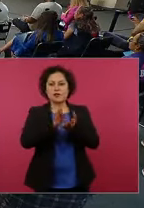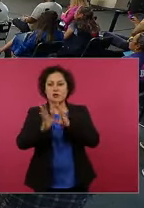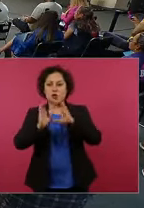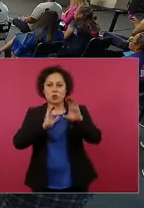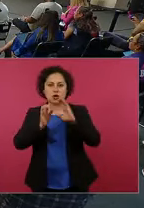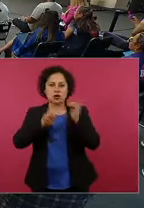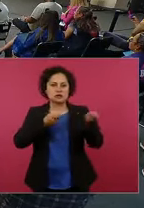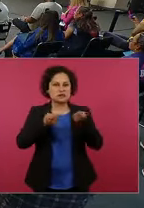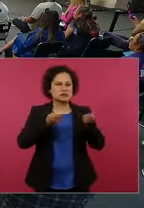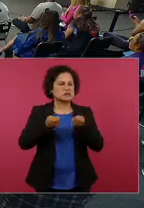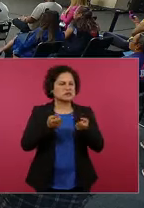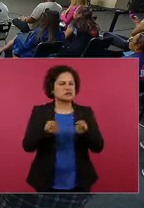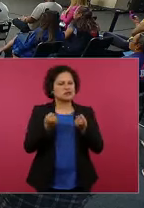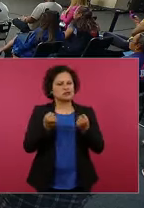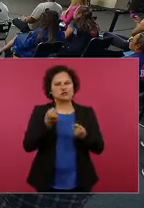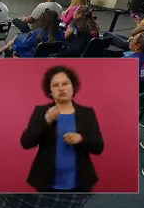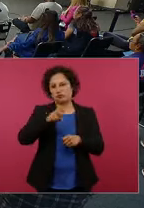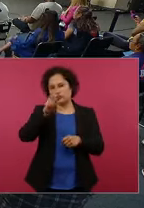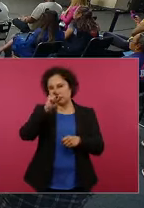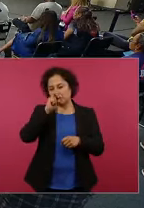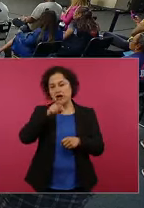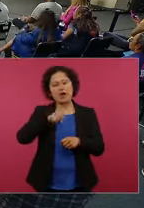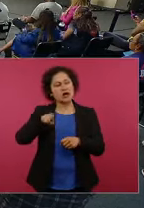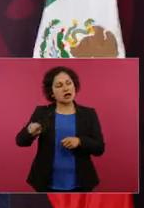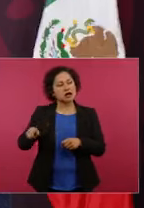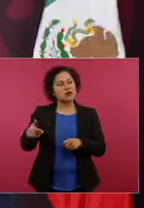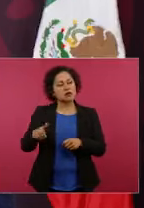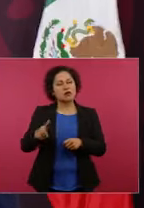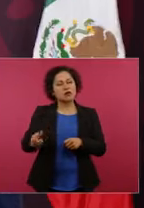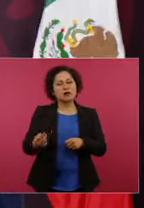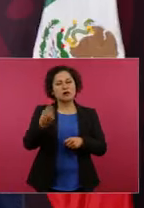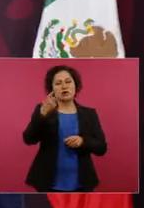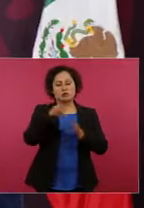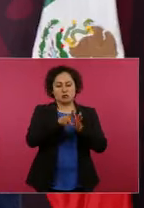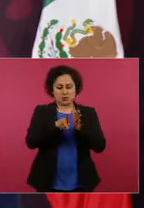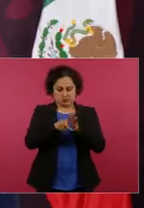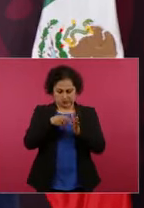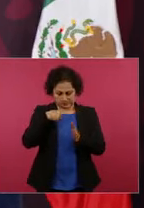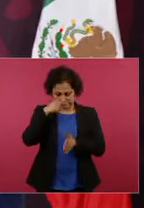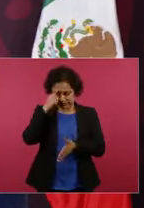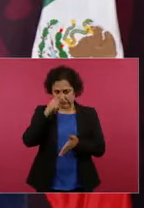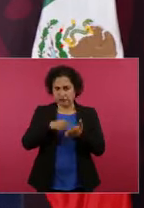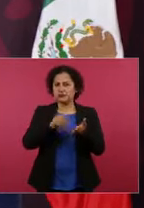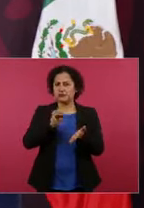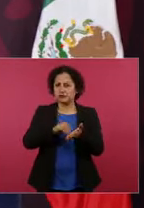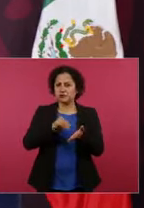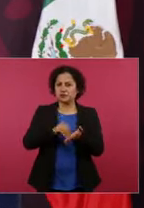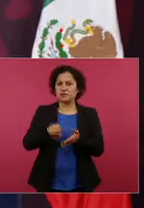Ahí había uno periódico, creo que todavía existe, AM.